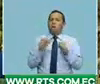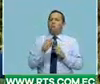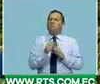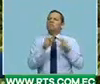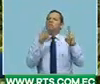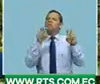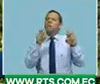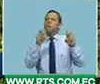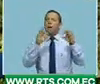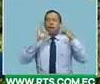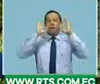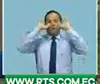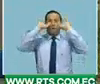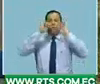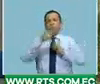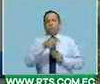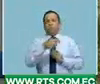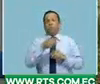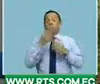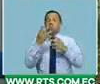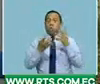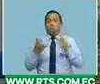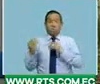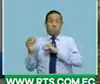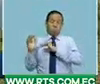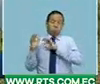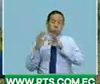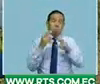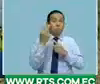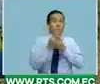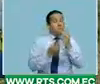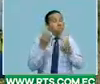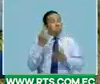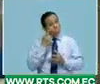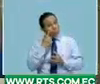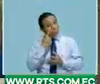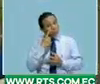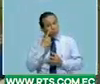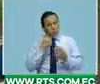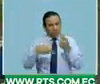sobre Halloween, que espera la visita de grandes y pequeños. Ya regresamos.